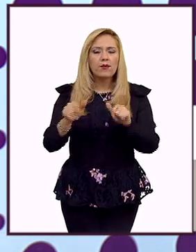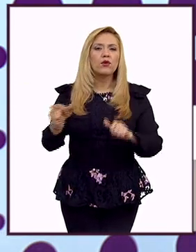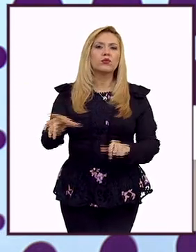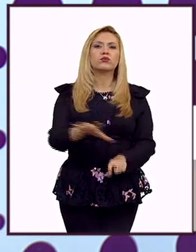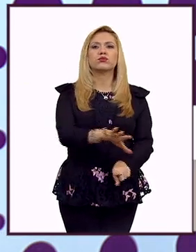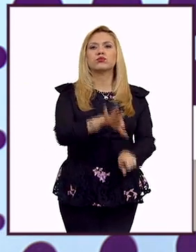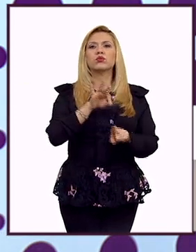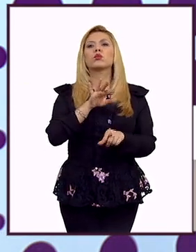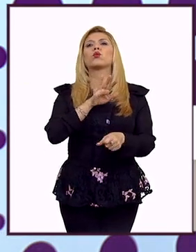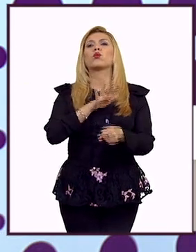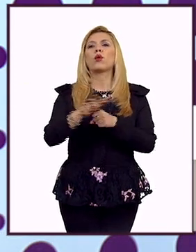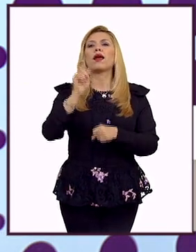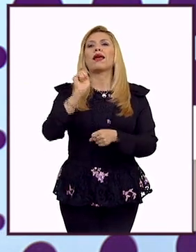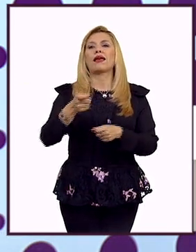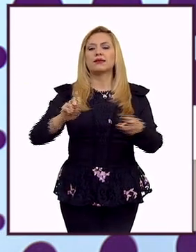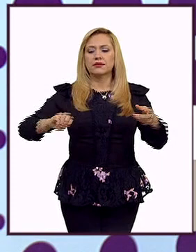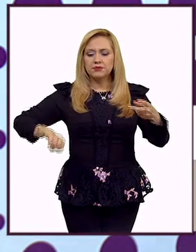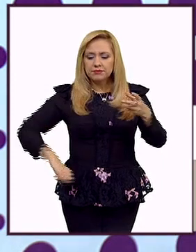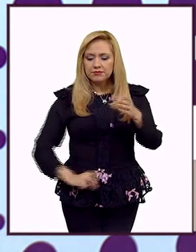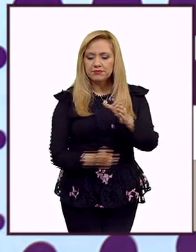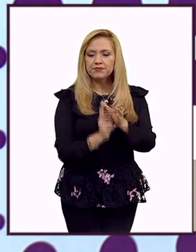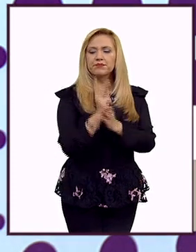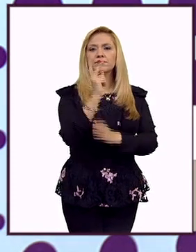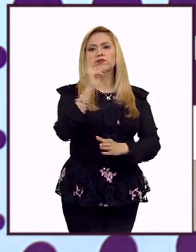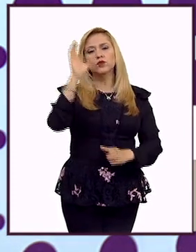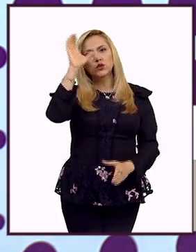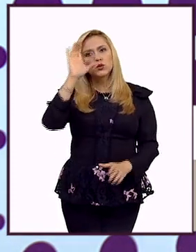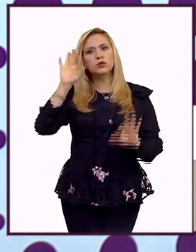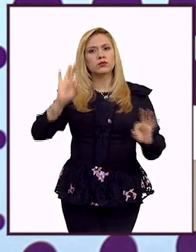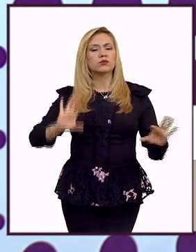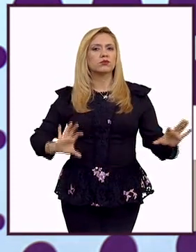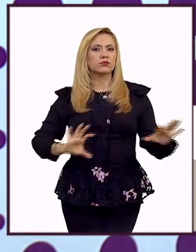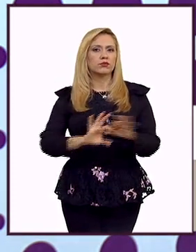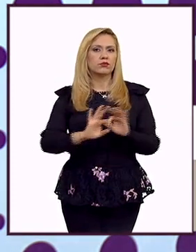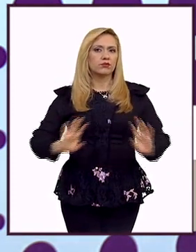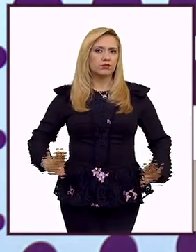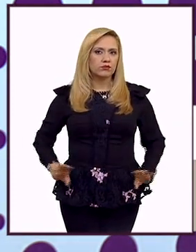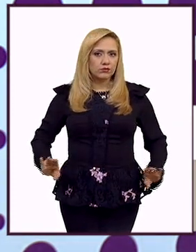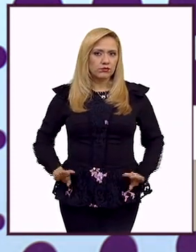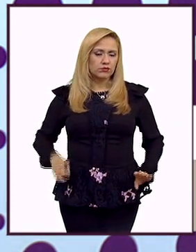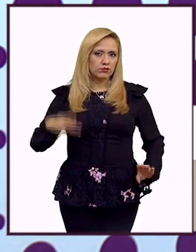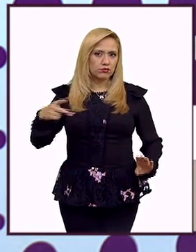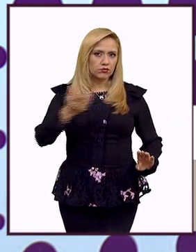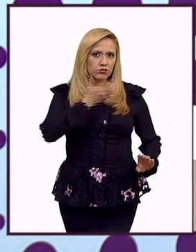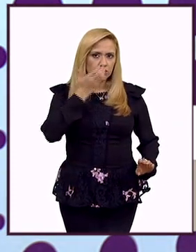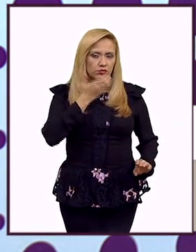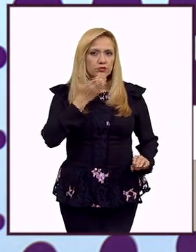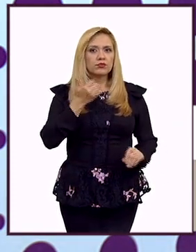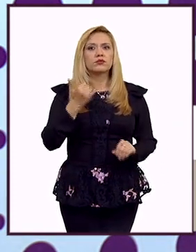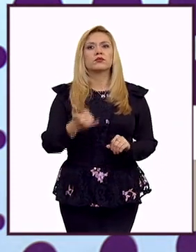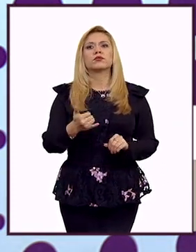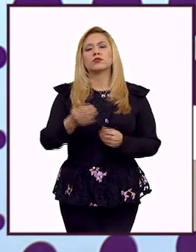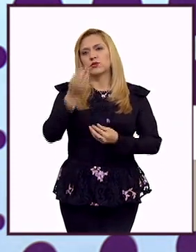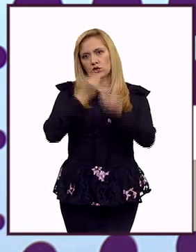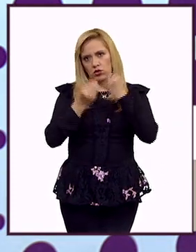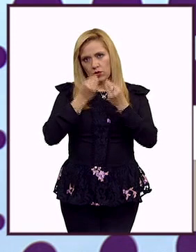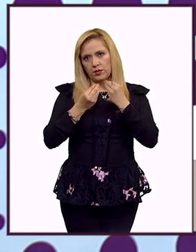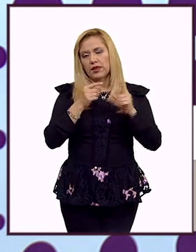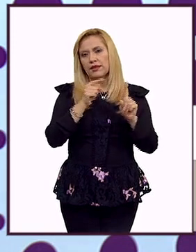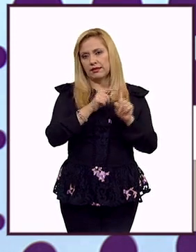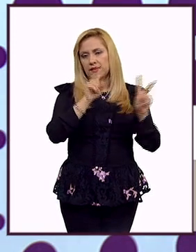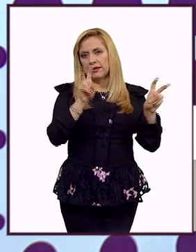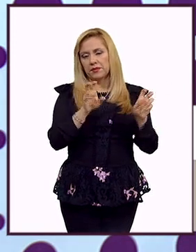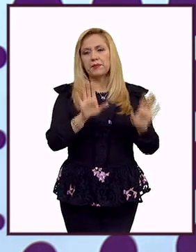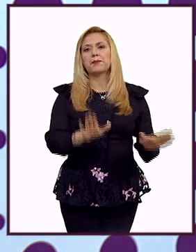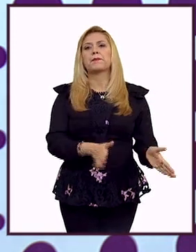producir, por un lado, ¿no? Y que sea culturalmente adecuado o pertinente para ellos, ¿no? También retomando el tema de alimentación. Pero por